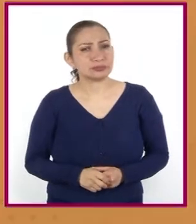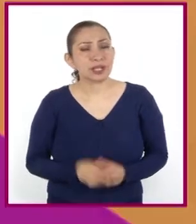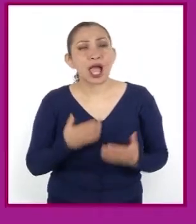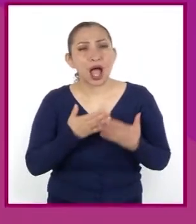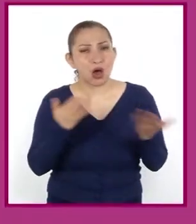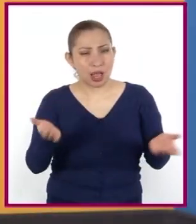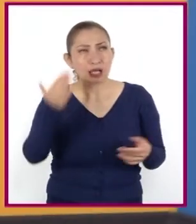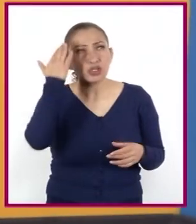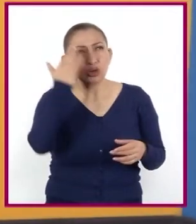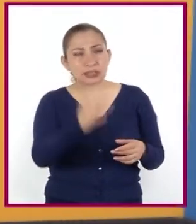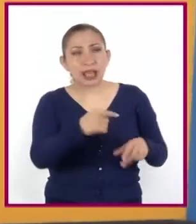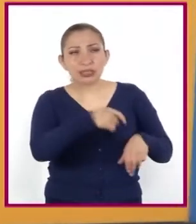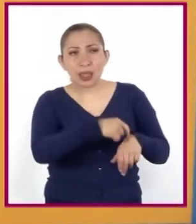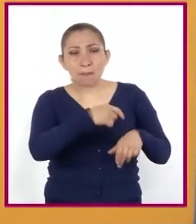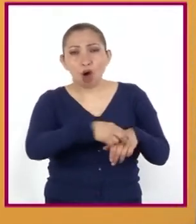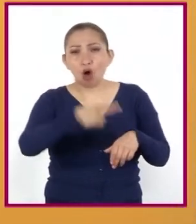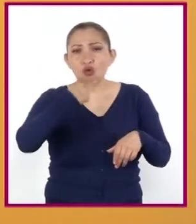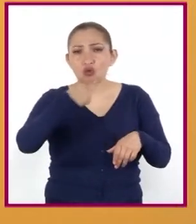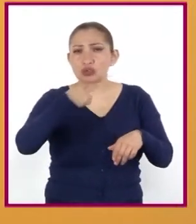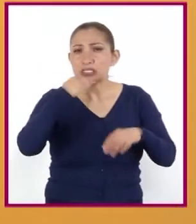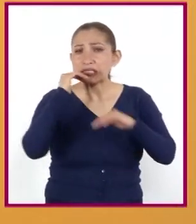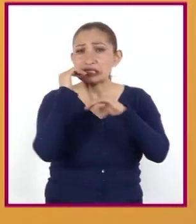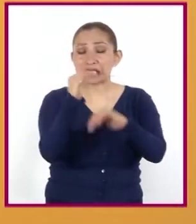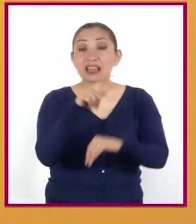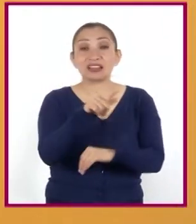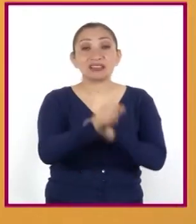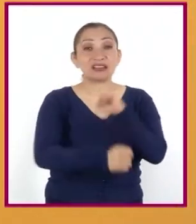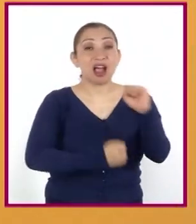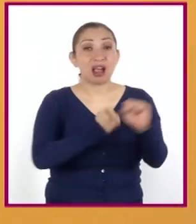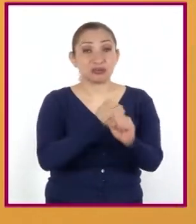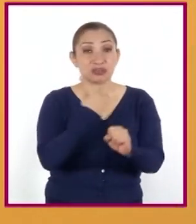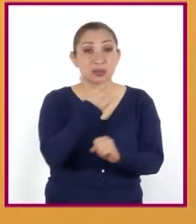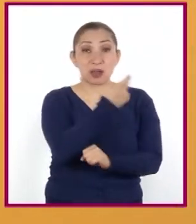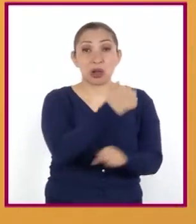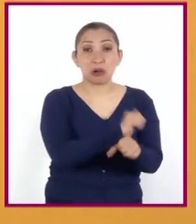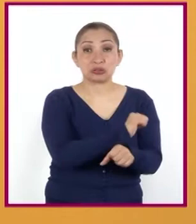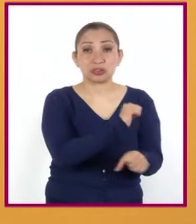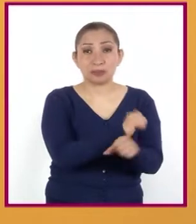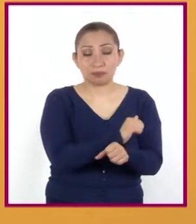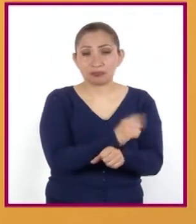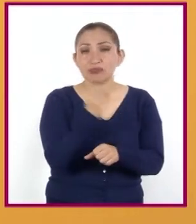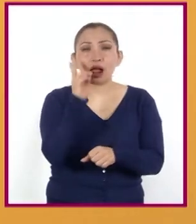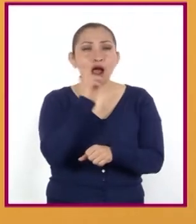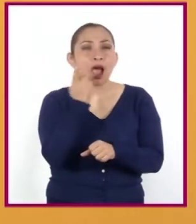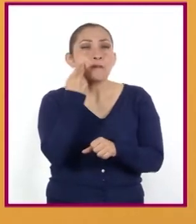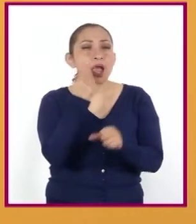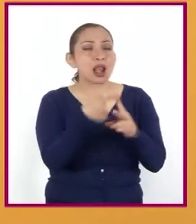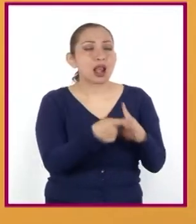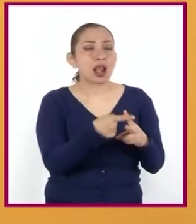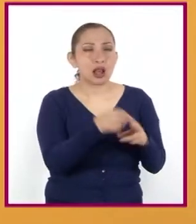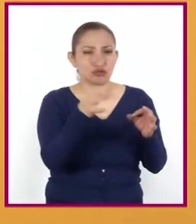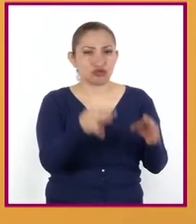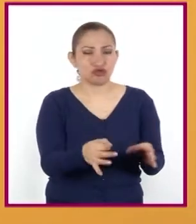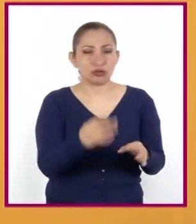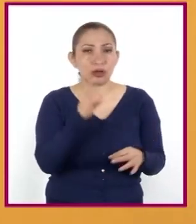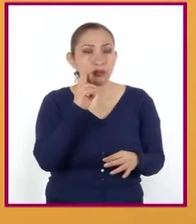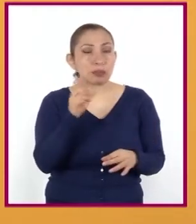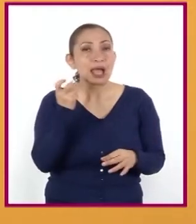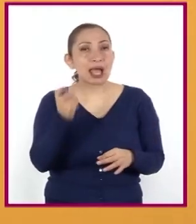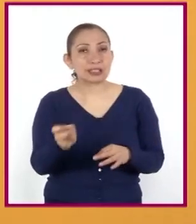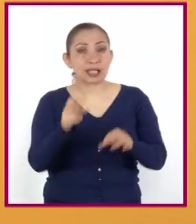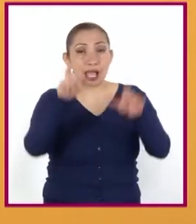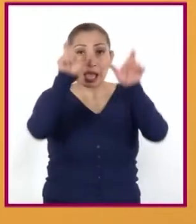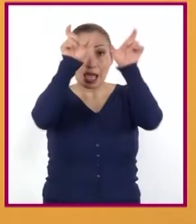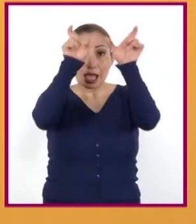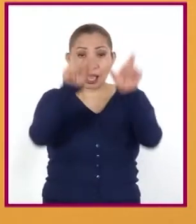Ahora sabemos que el tiempo de uso máximo es 17 años. Para verificar todo lo calculado, veamos ahora la